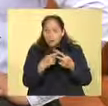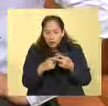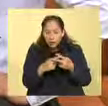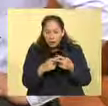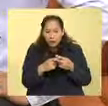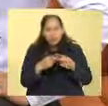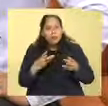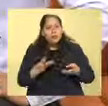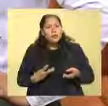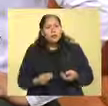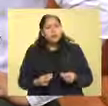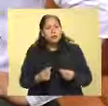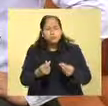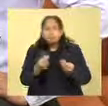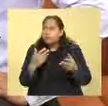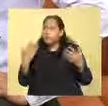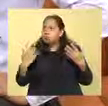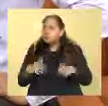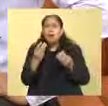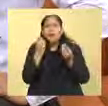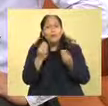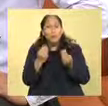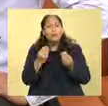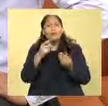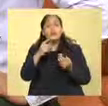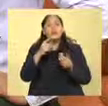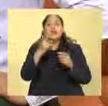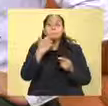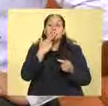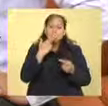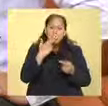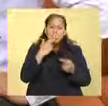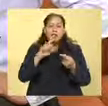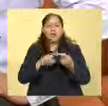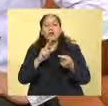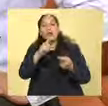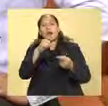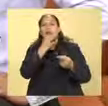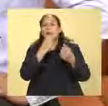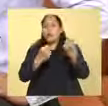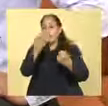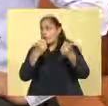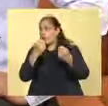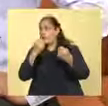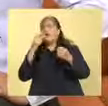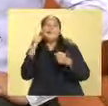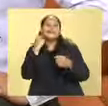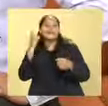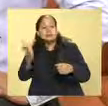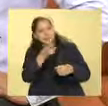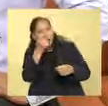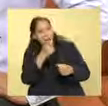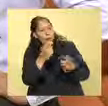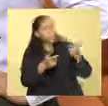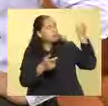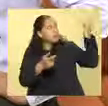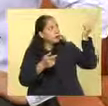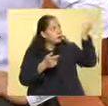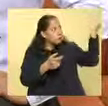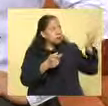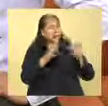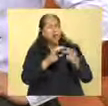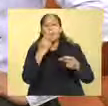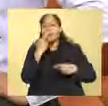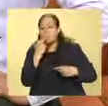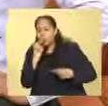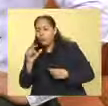cuenta de que es una suma importante, ¿sí? Cigarros, que al viene, sí. Ajá, o que te compras un dulce, que te